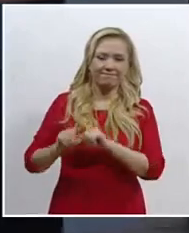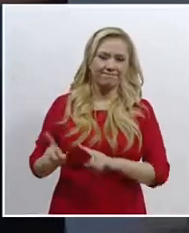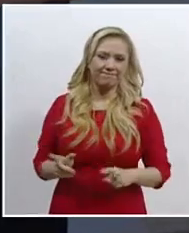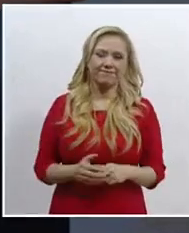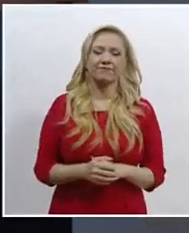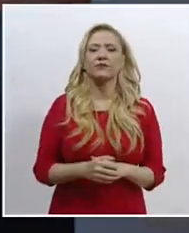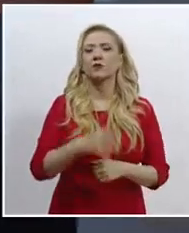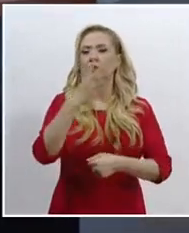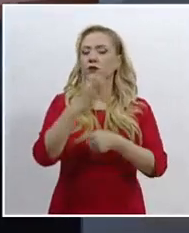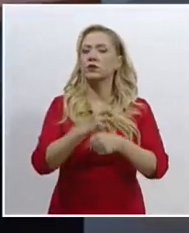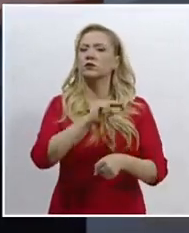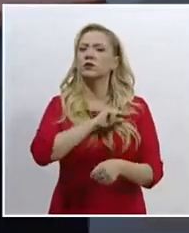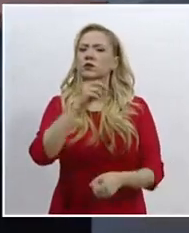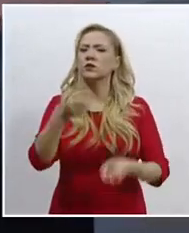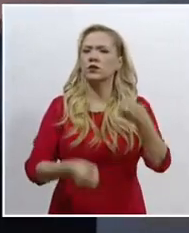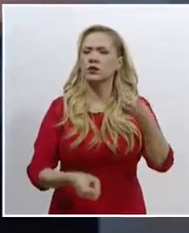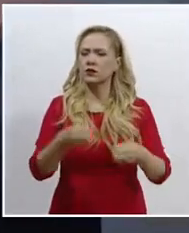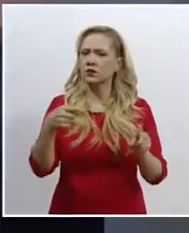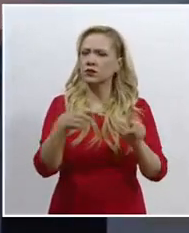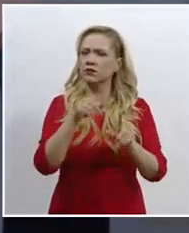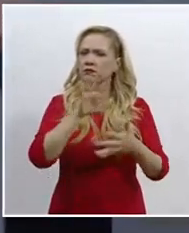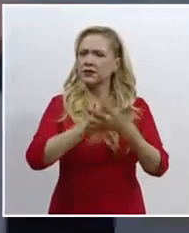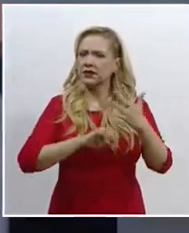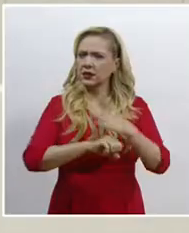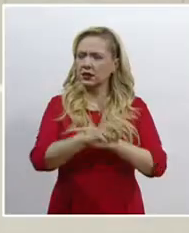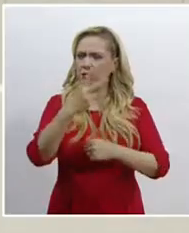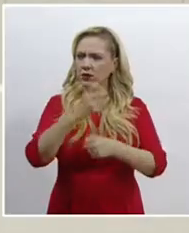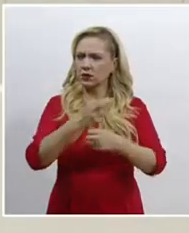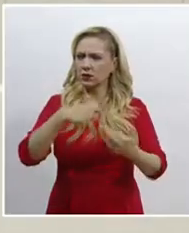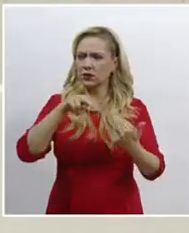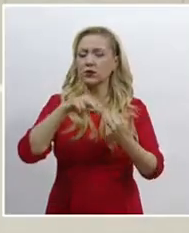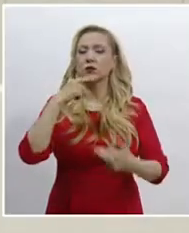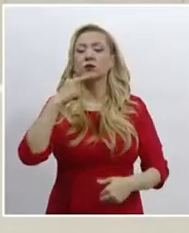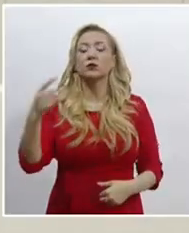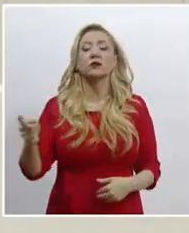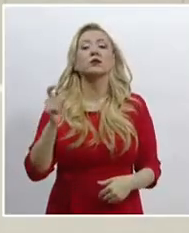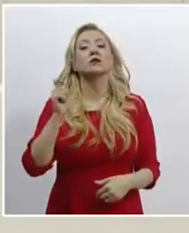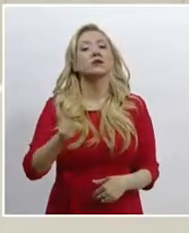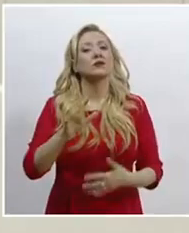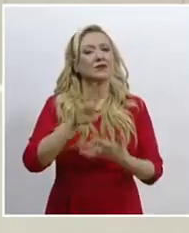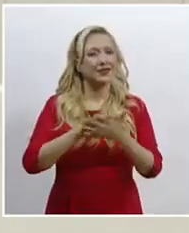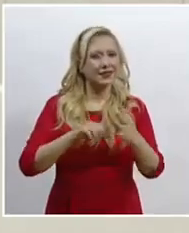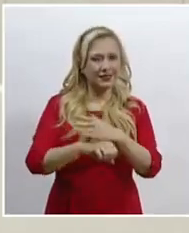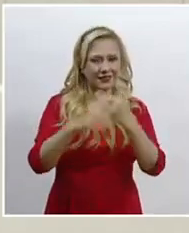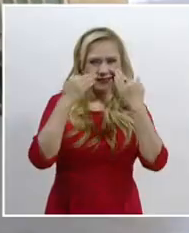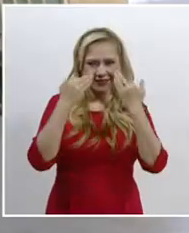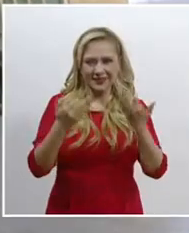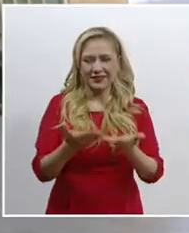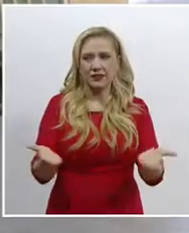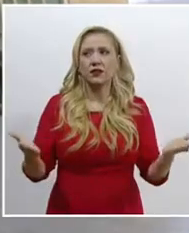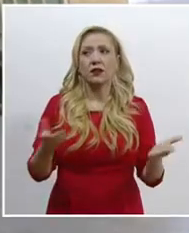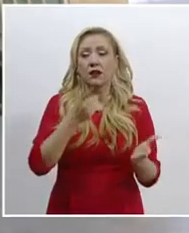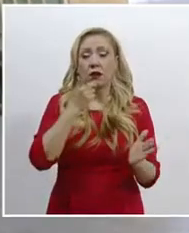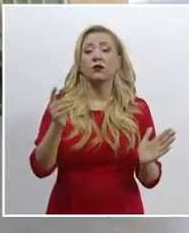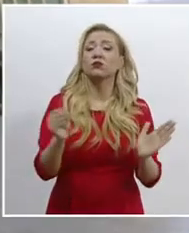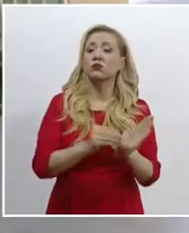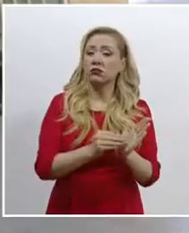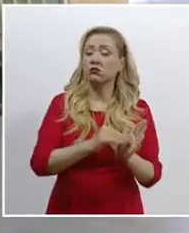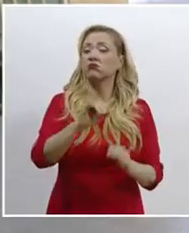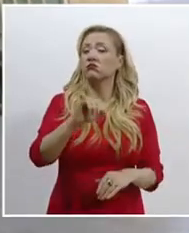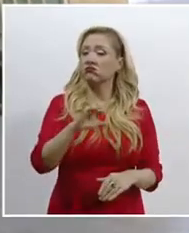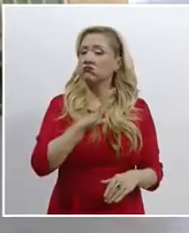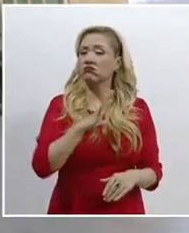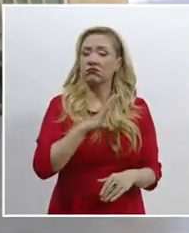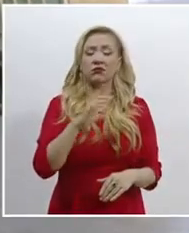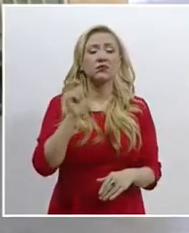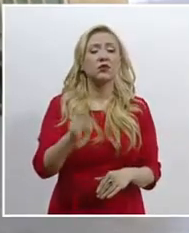Y el cuarto tribunal colegiado en materia penal del segundo circuito determinó que en el sistema penal acusatorio subsiste la obligación de juzgar con